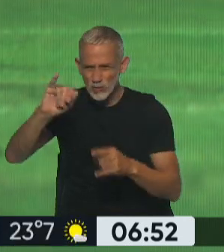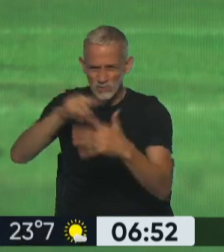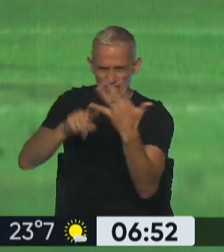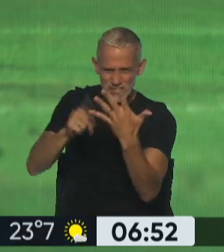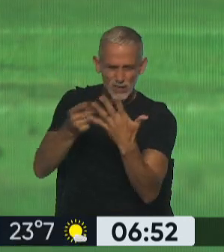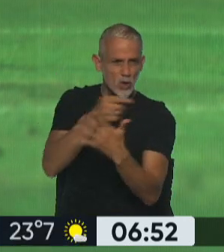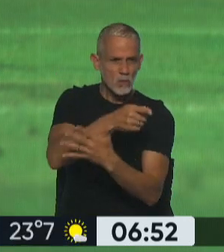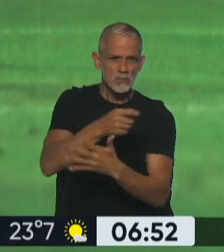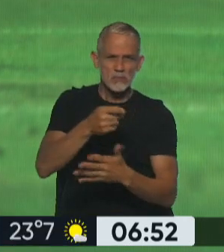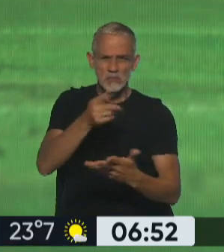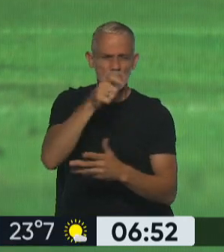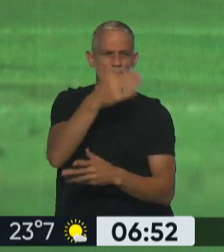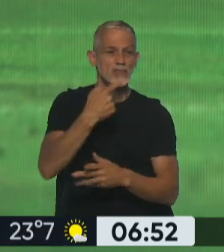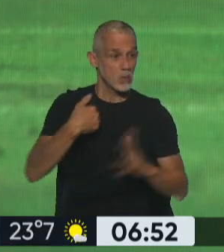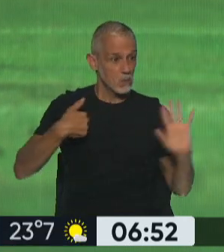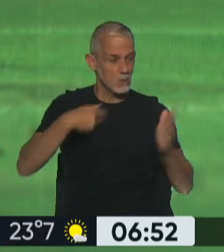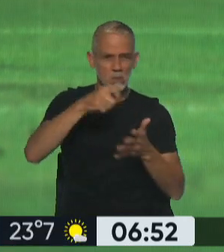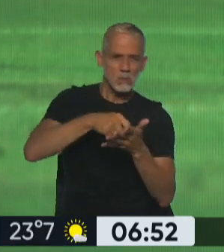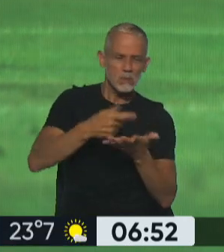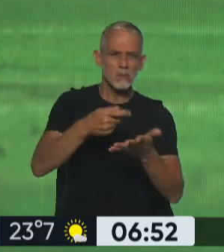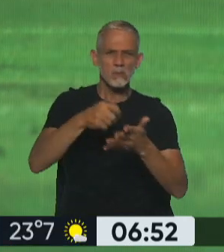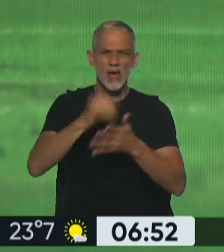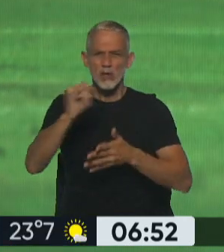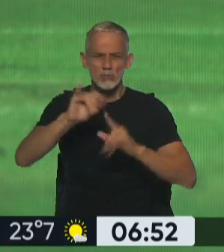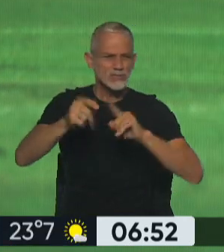raro desde ese punto de vista. Claro, desde la veracidad de la presentación. Bueno, ¿no? veremos.